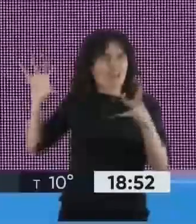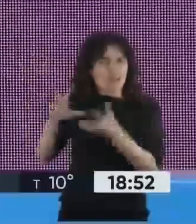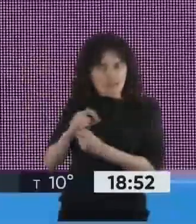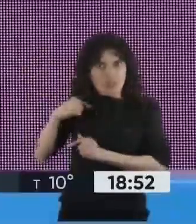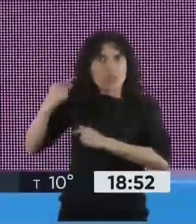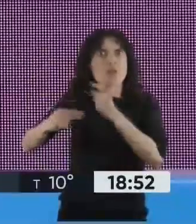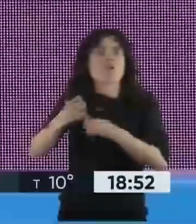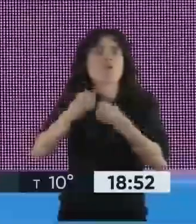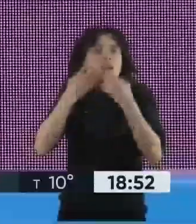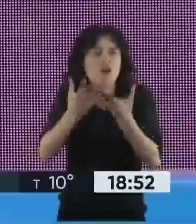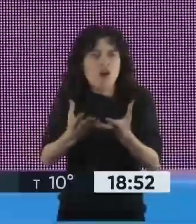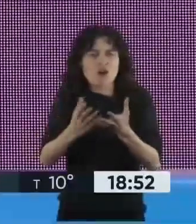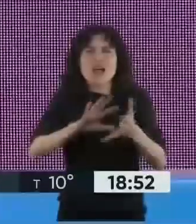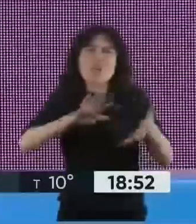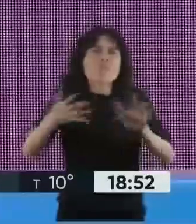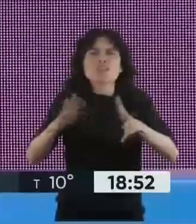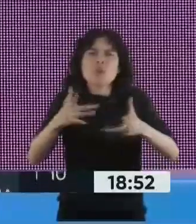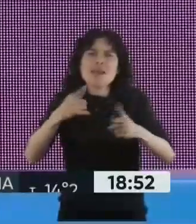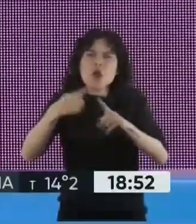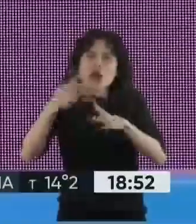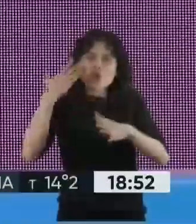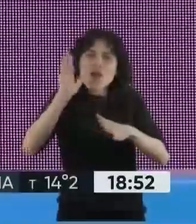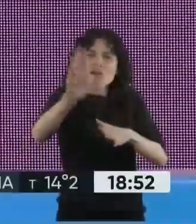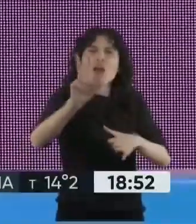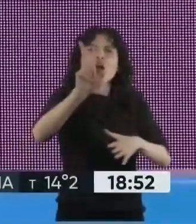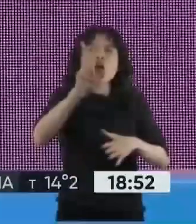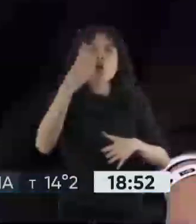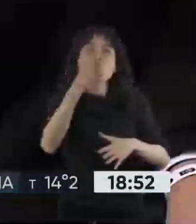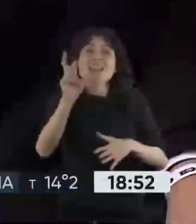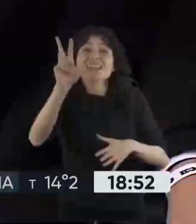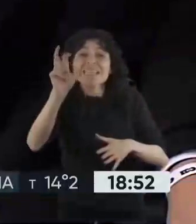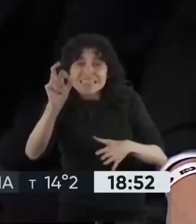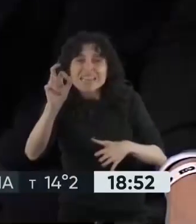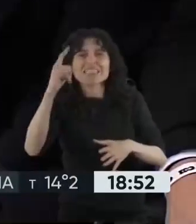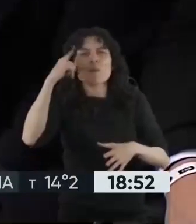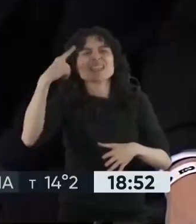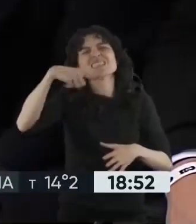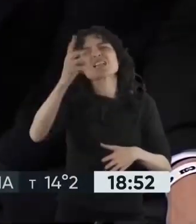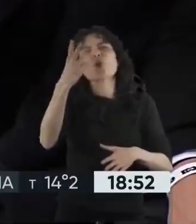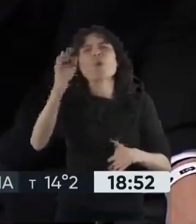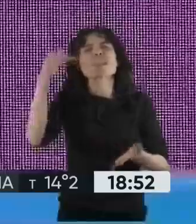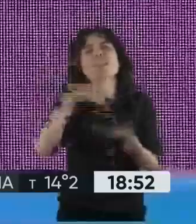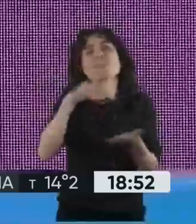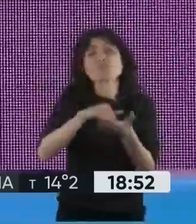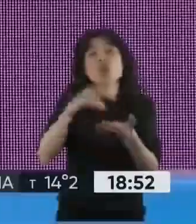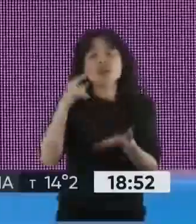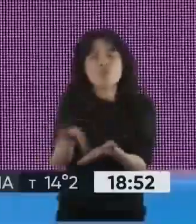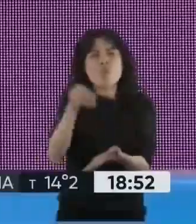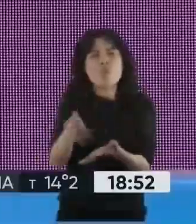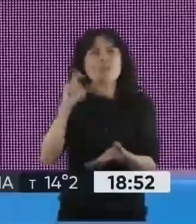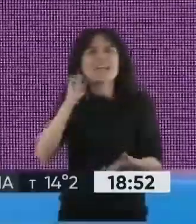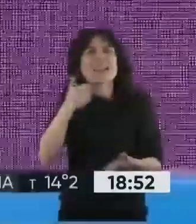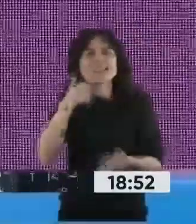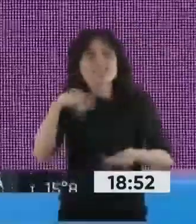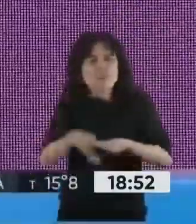el 2030 estamos calculando que podremos extraer 140 millones de metros cúbicos por día de gas. Dense